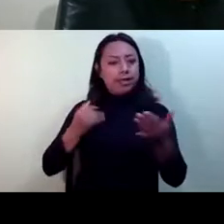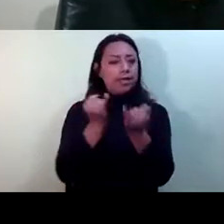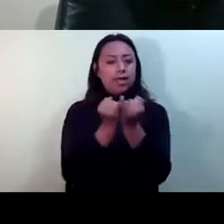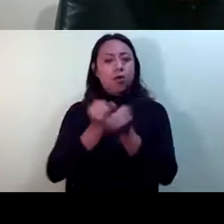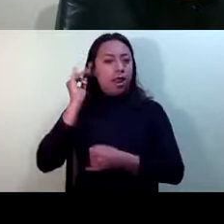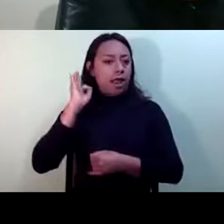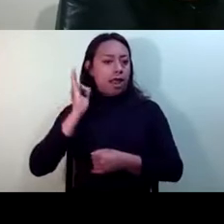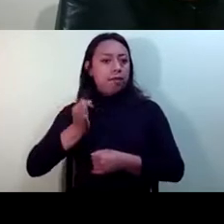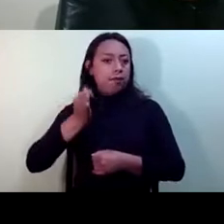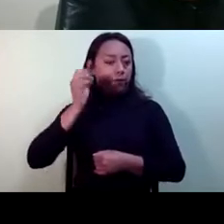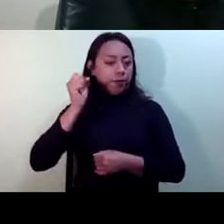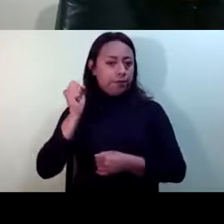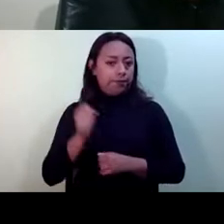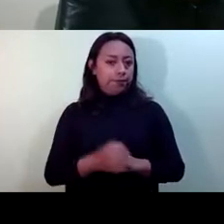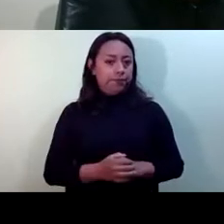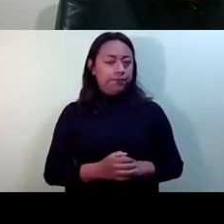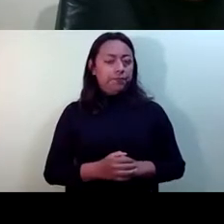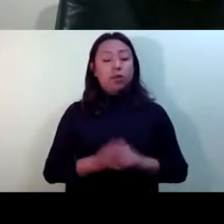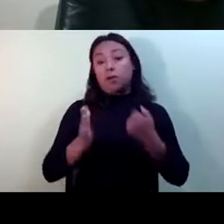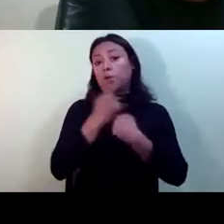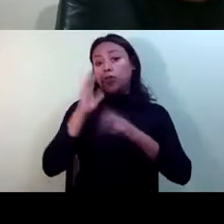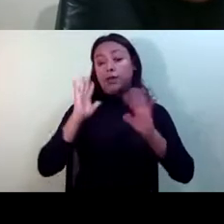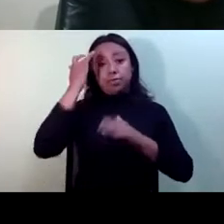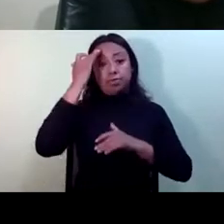las mismas fueron enviadas en tiempo y forma.